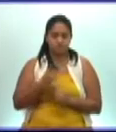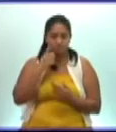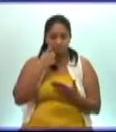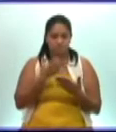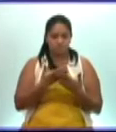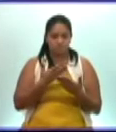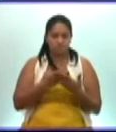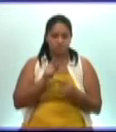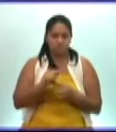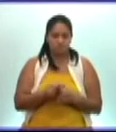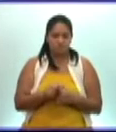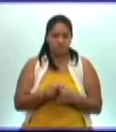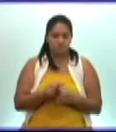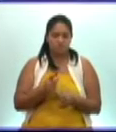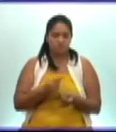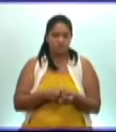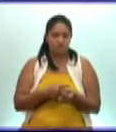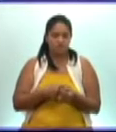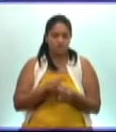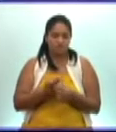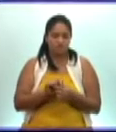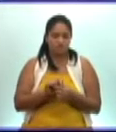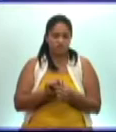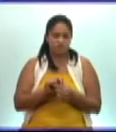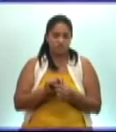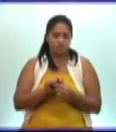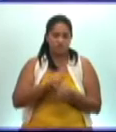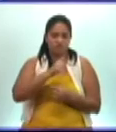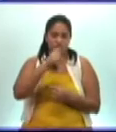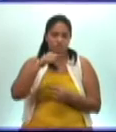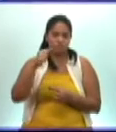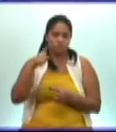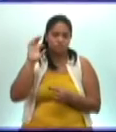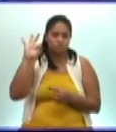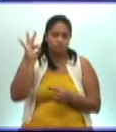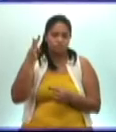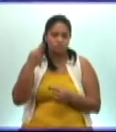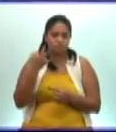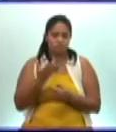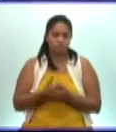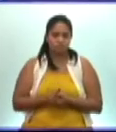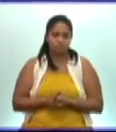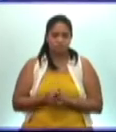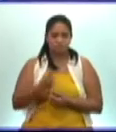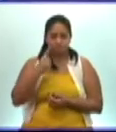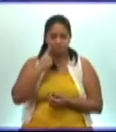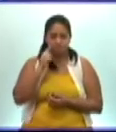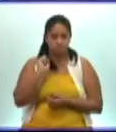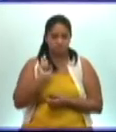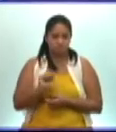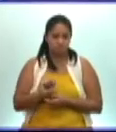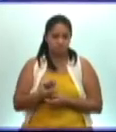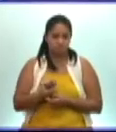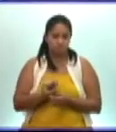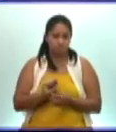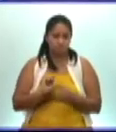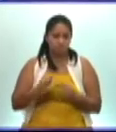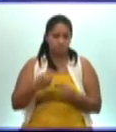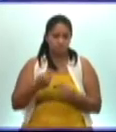este carácter ondulatorio sobre la naturaleza de la luz. Veamos entonces ahora a